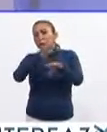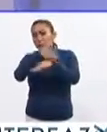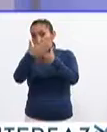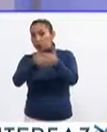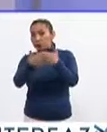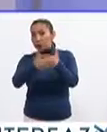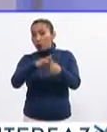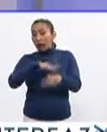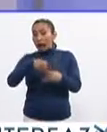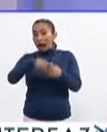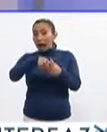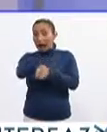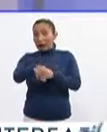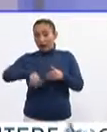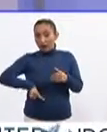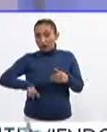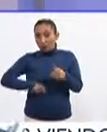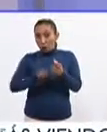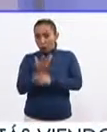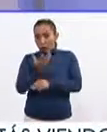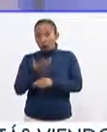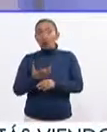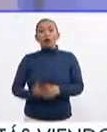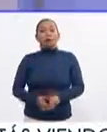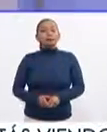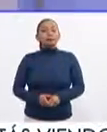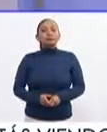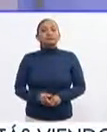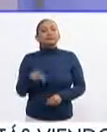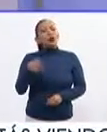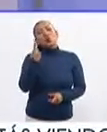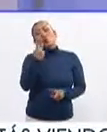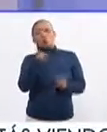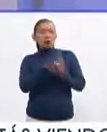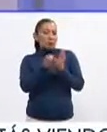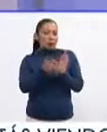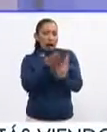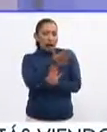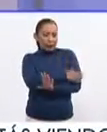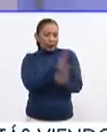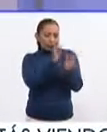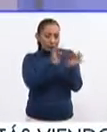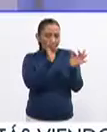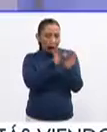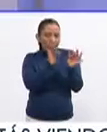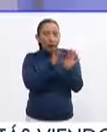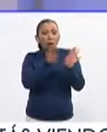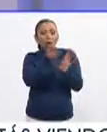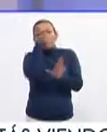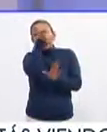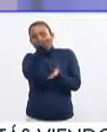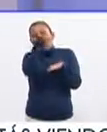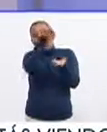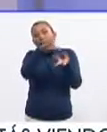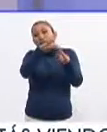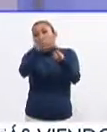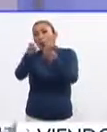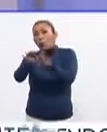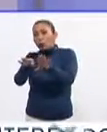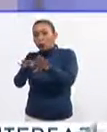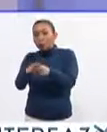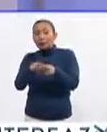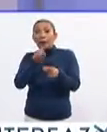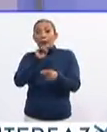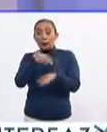van a vivir en esta administración del gobierno federal. Entre ellos, pues bueno, ya desglosamos un poco el presupuesto y también se